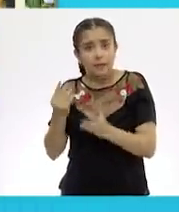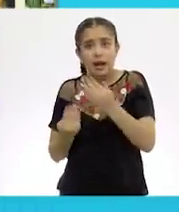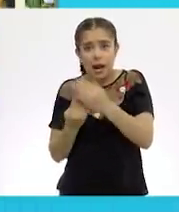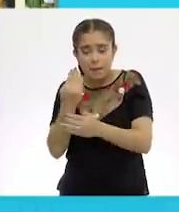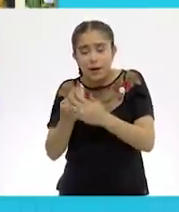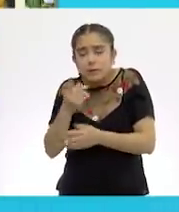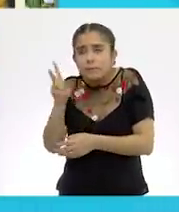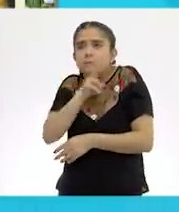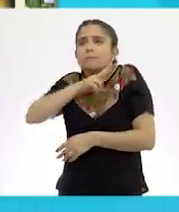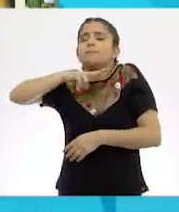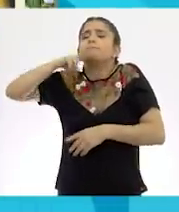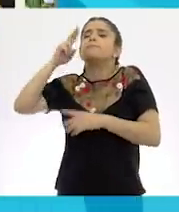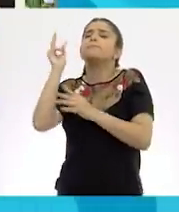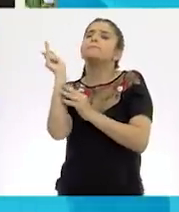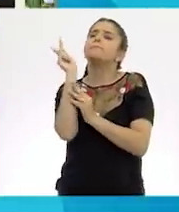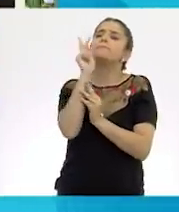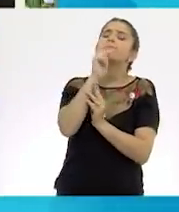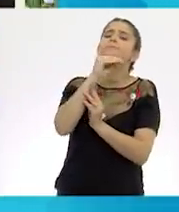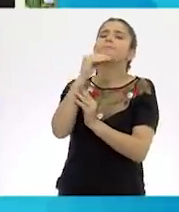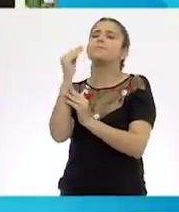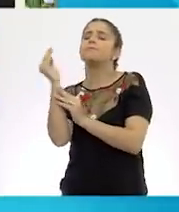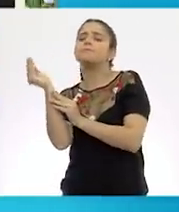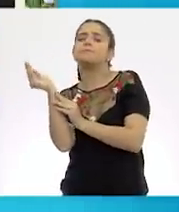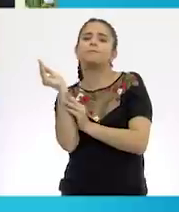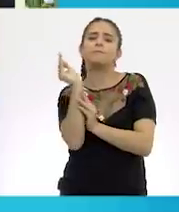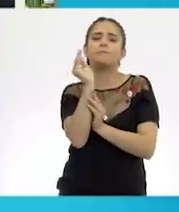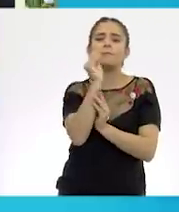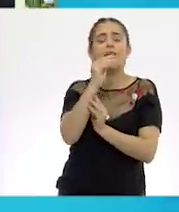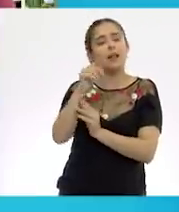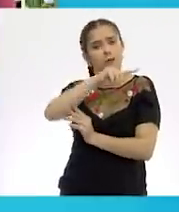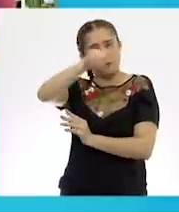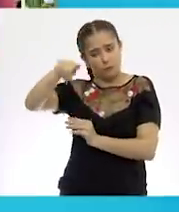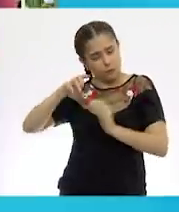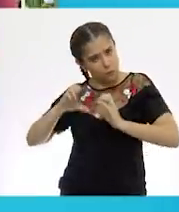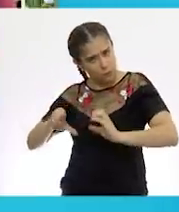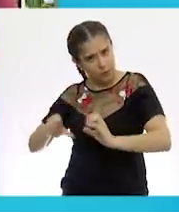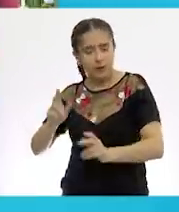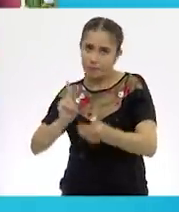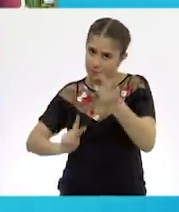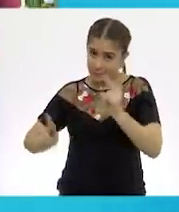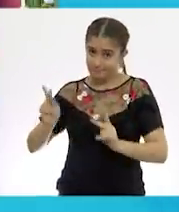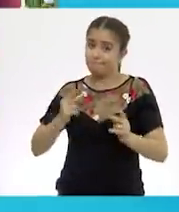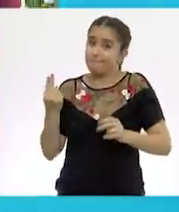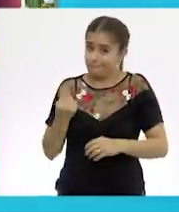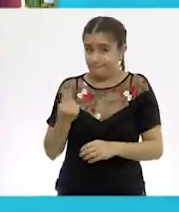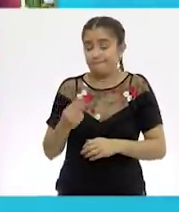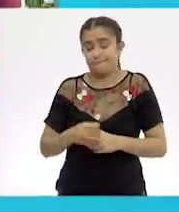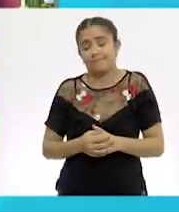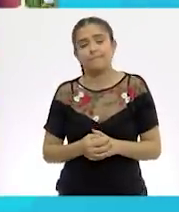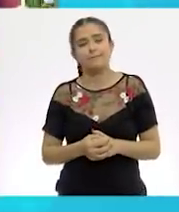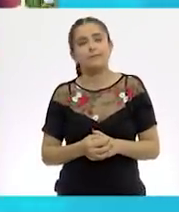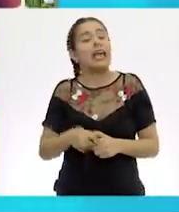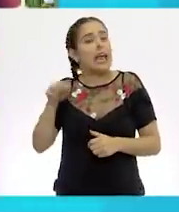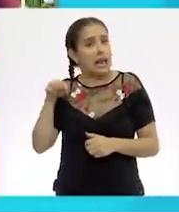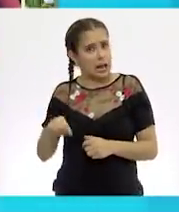y se mueve. Cuidemos de las plantas. Las plantas